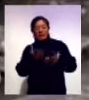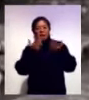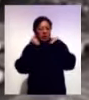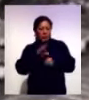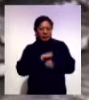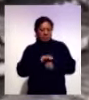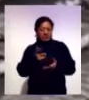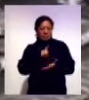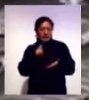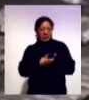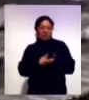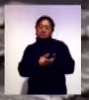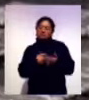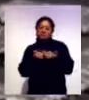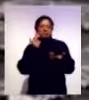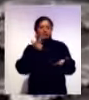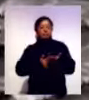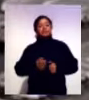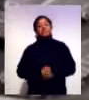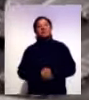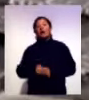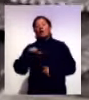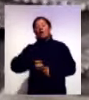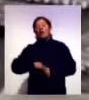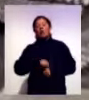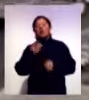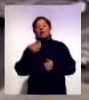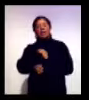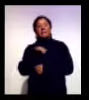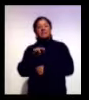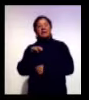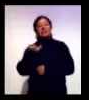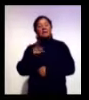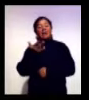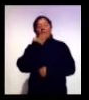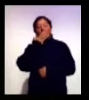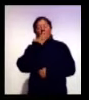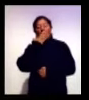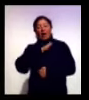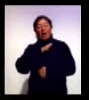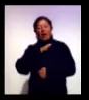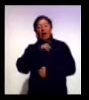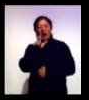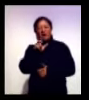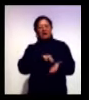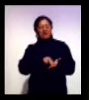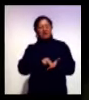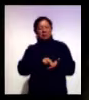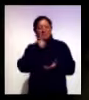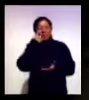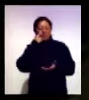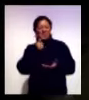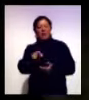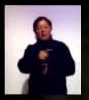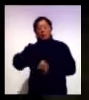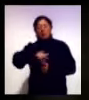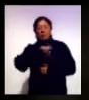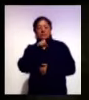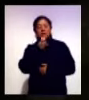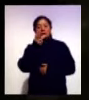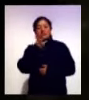día se llevó a cabo una reunión de trabajo en la mina de carbón de pasta de Conchos en Nueva Rosita, Coahuila, para iniciar los trabajos de rescate de los 63 mineros